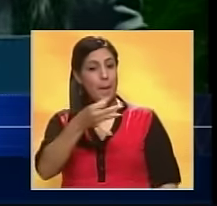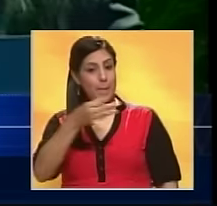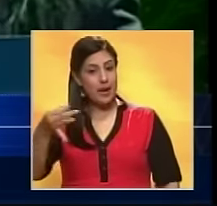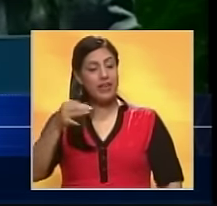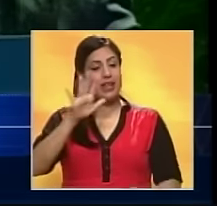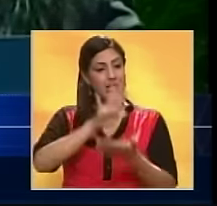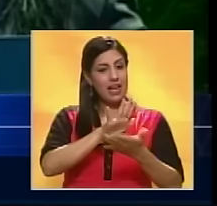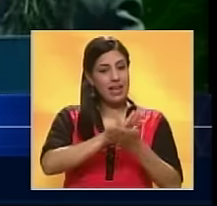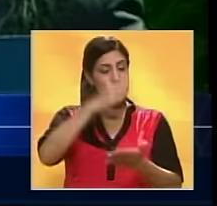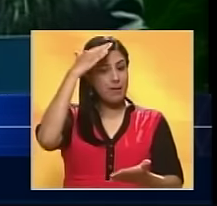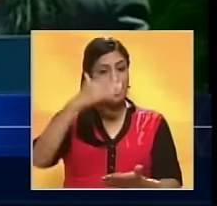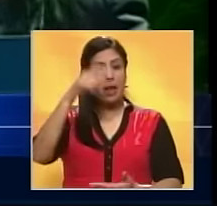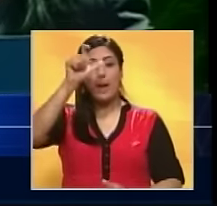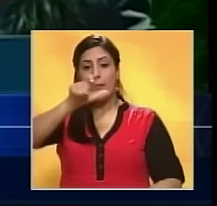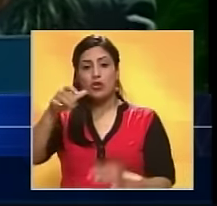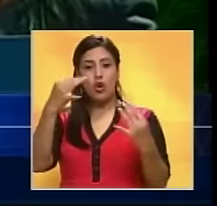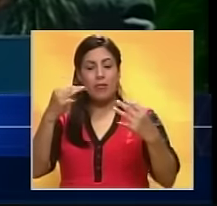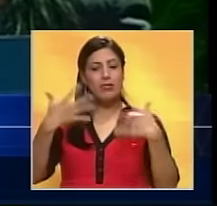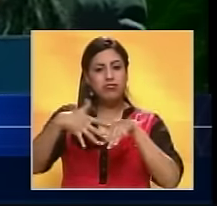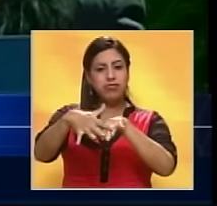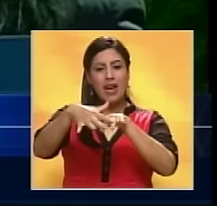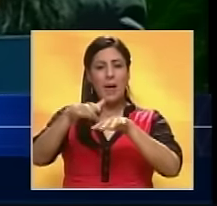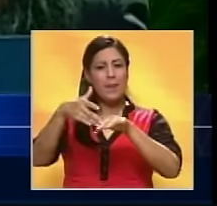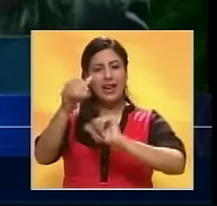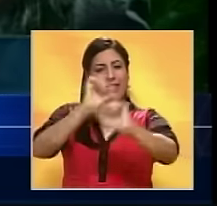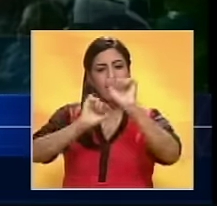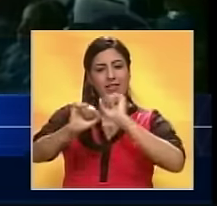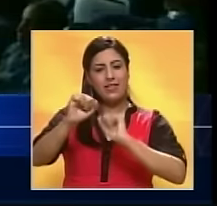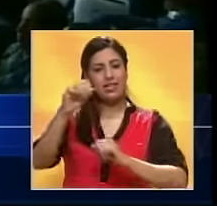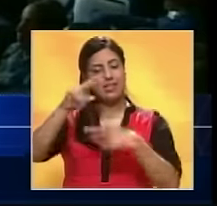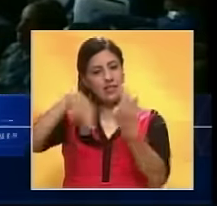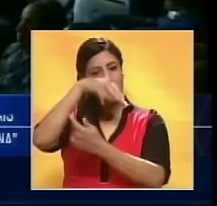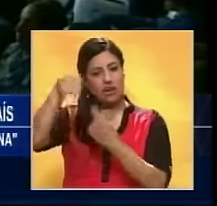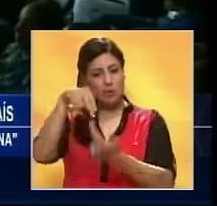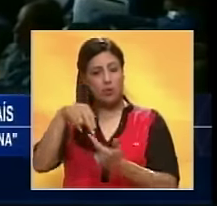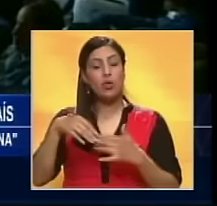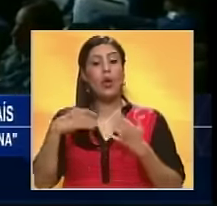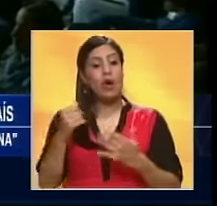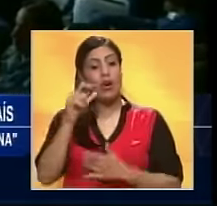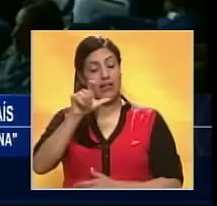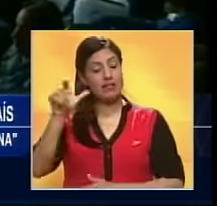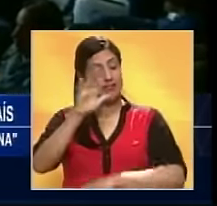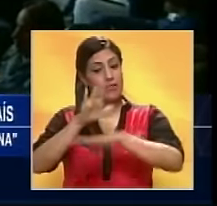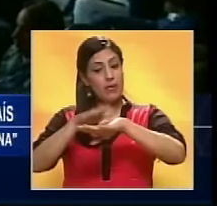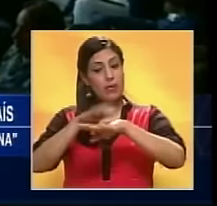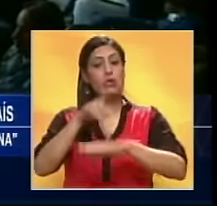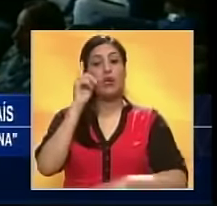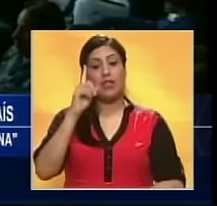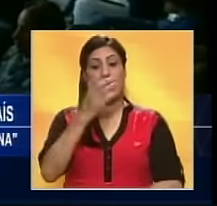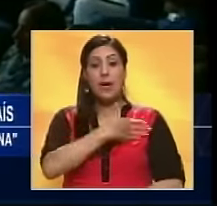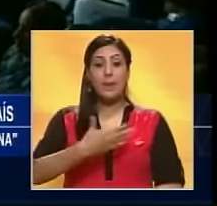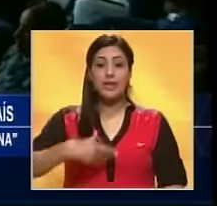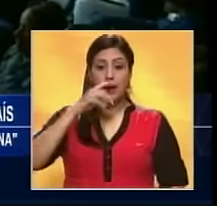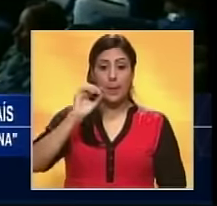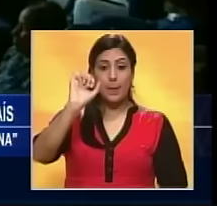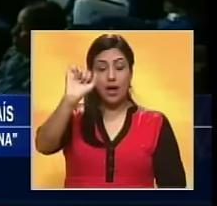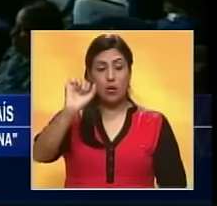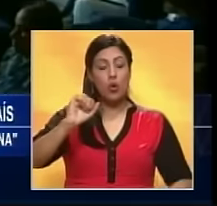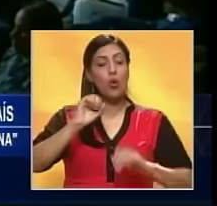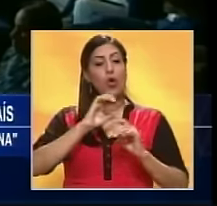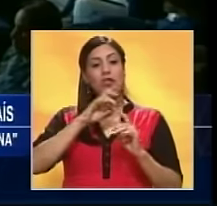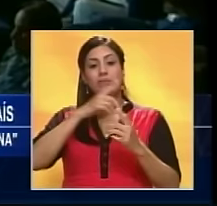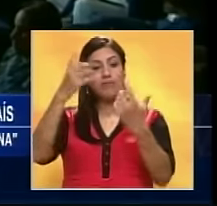perfecta, cívico-militar, para defender esta revolución. La ministra advirtió a la oposición que el presidente Nicolás Maduro ha